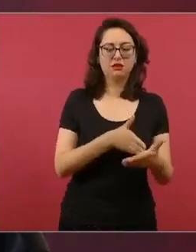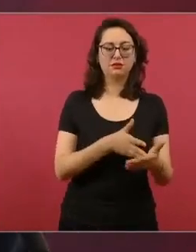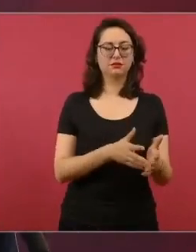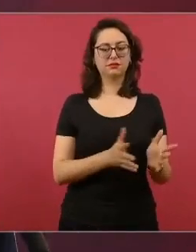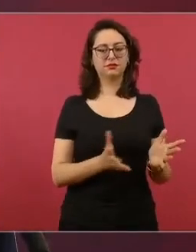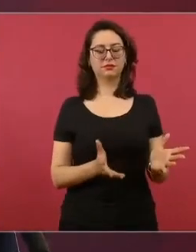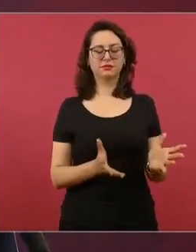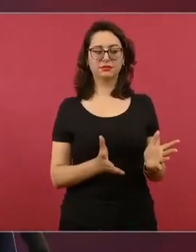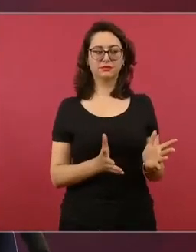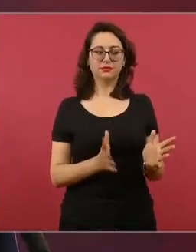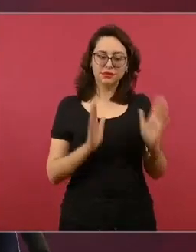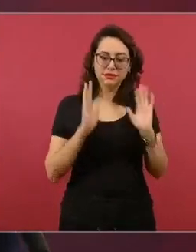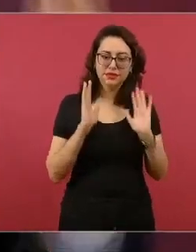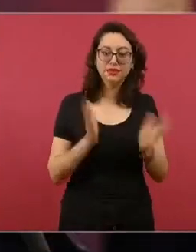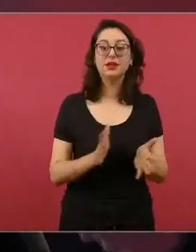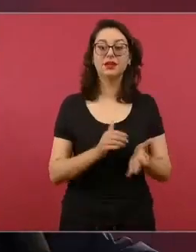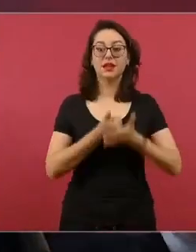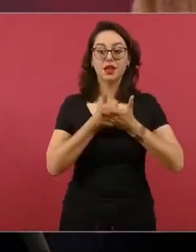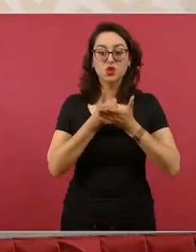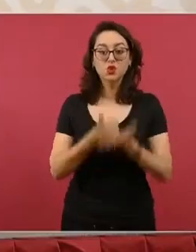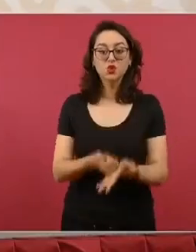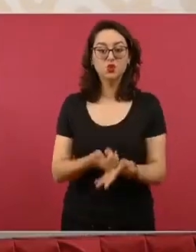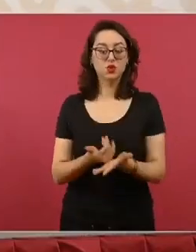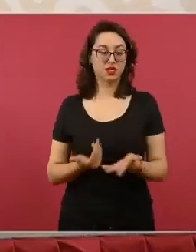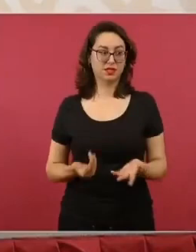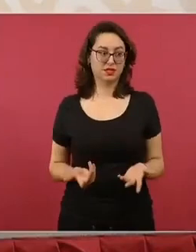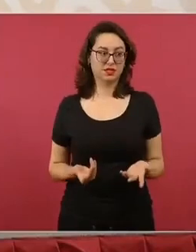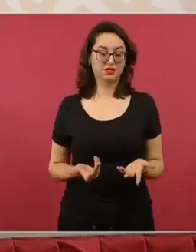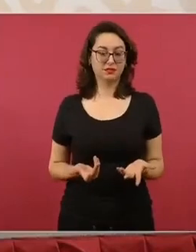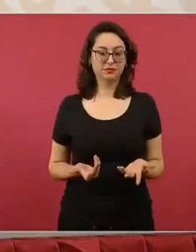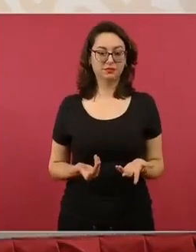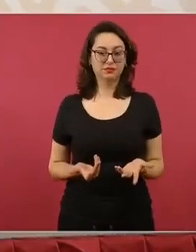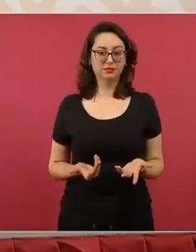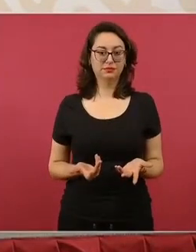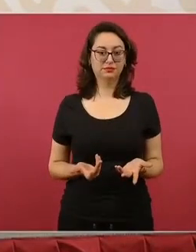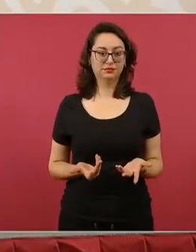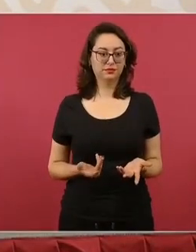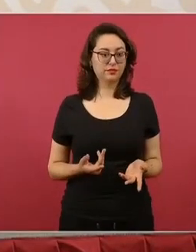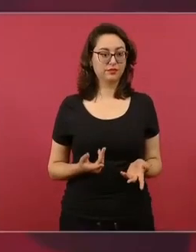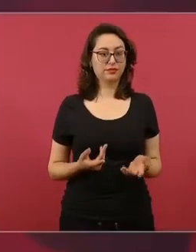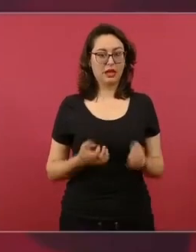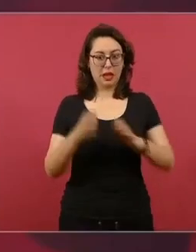ayuden, ¿no? Nada más, ya con lo que tienen,